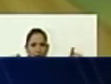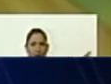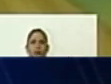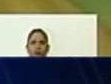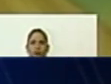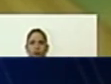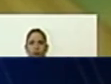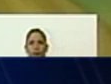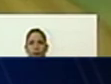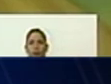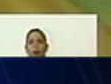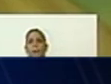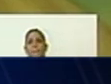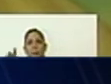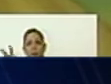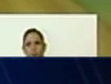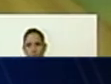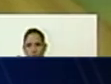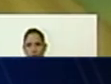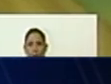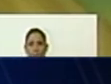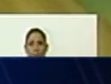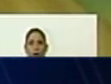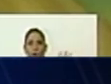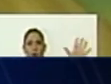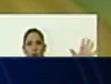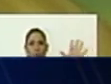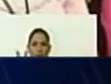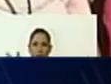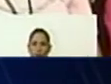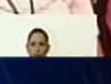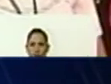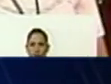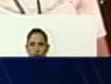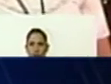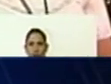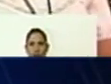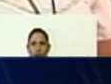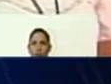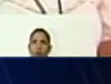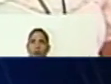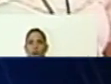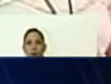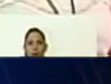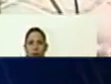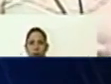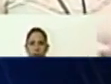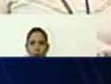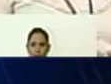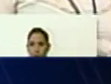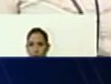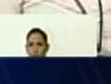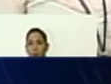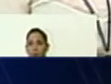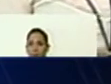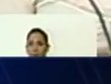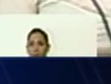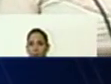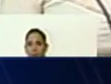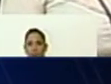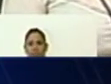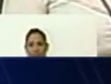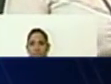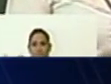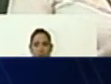van más de 82 incursiones irregulares de este tipo. El 22 de julio una nueva incursión de este tipo de